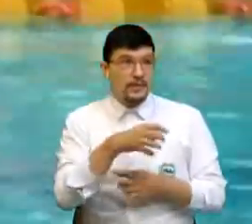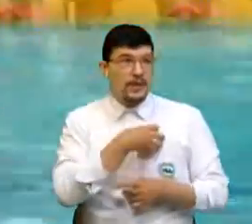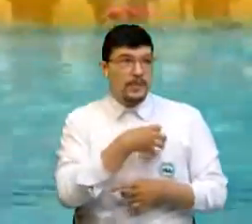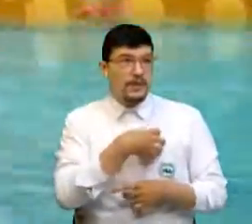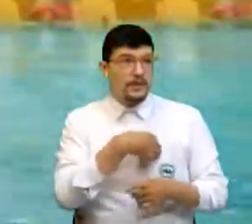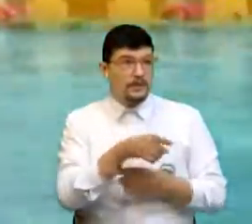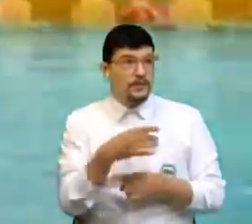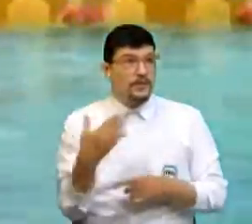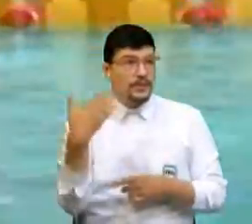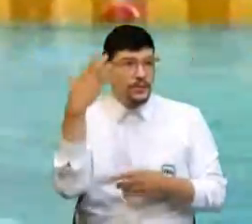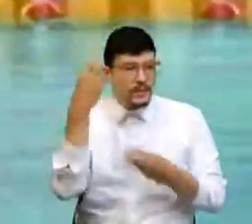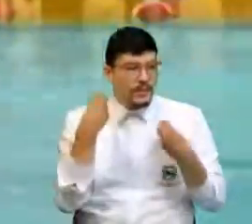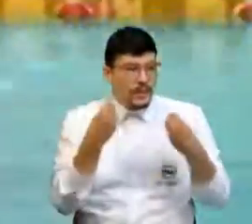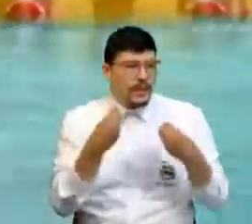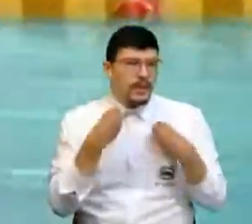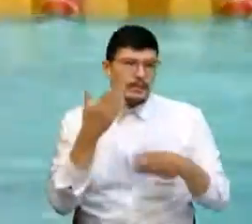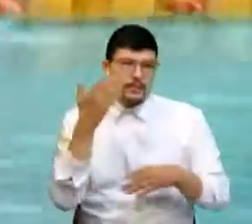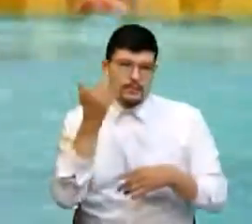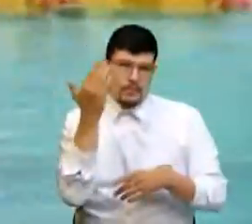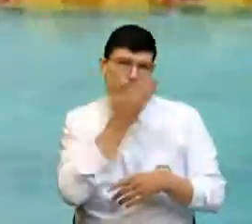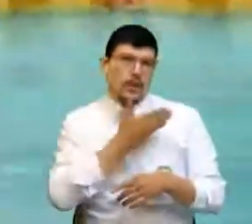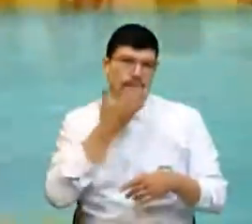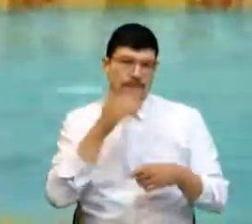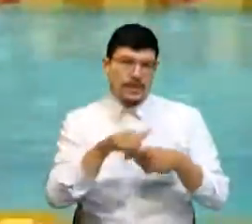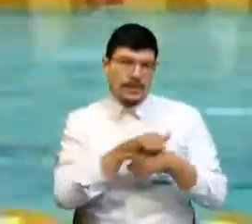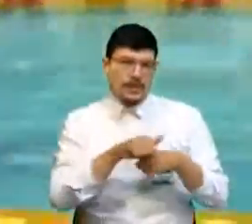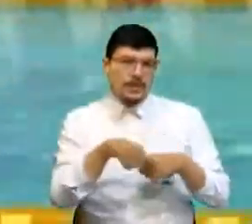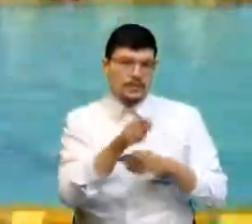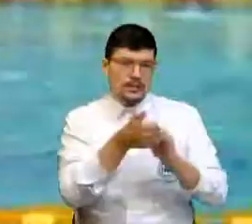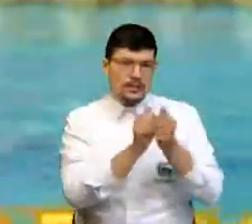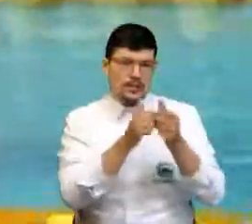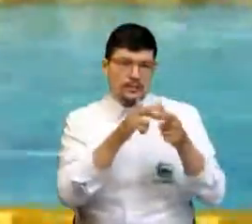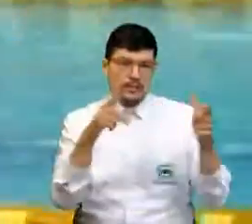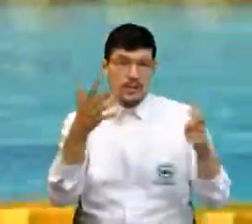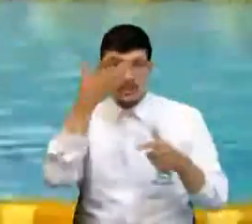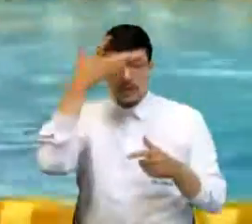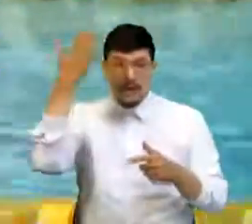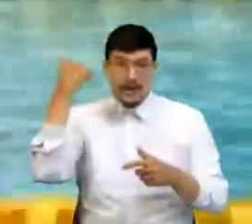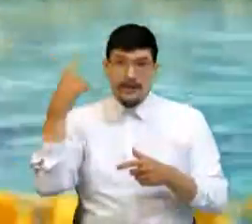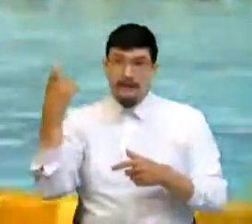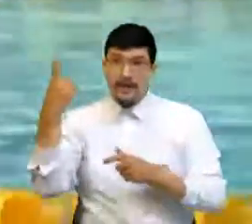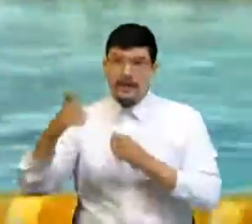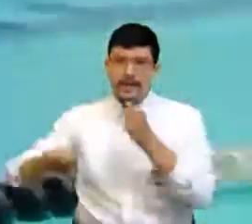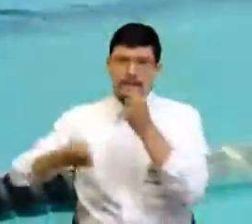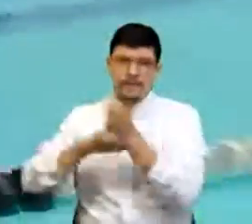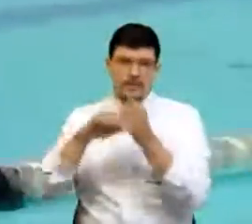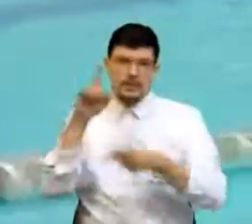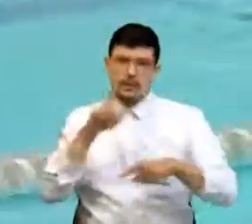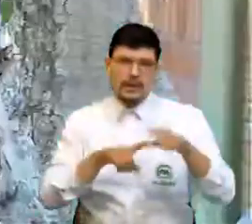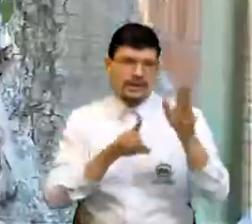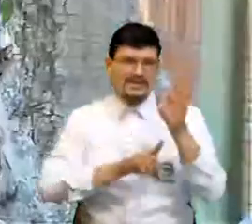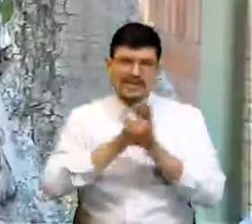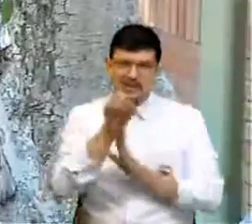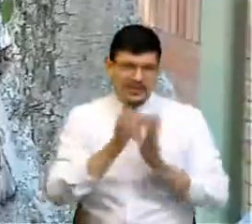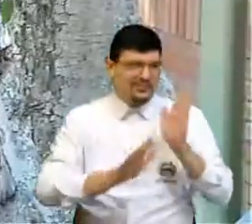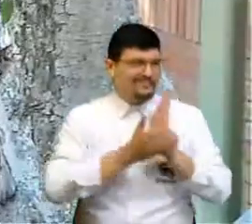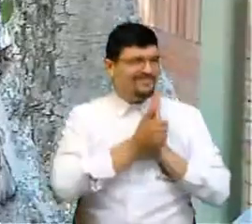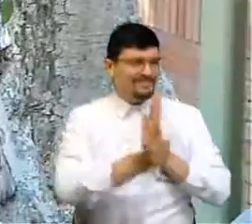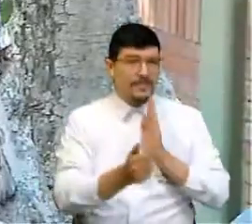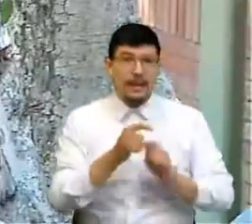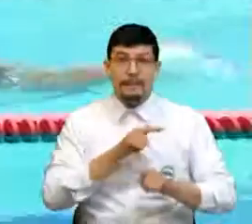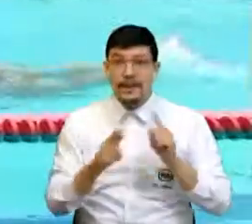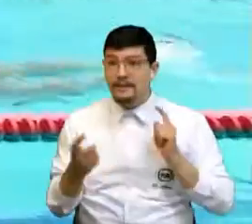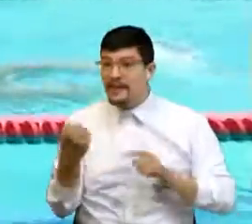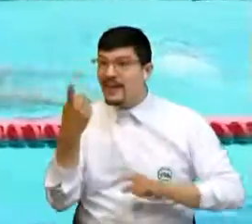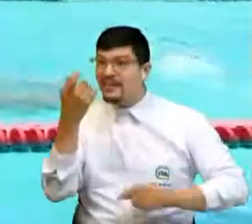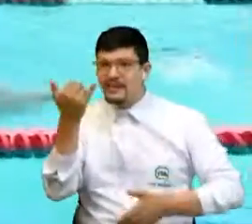como fogueo para los deportistas de la región, los cuales debido a la falta de apoyo no pueden desarrollar todo el potencial. Bueno, ¿qué nos hace